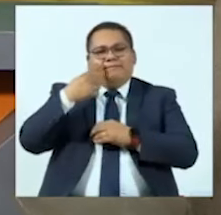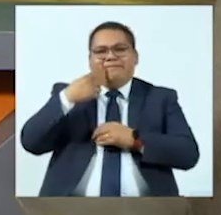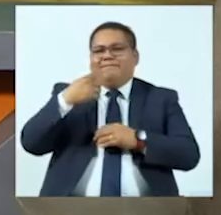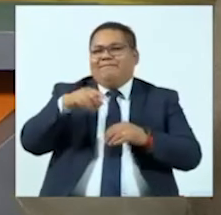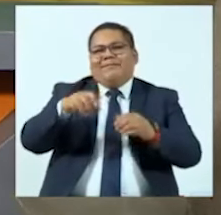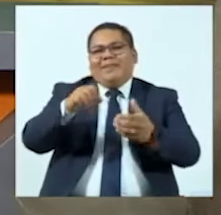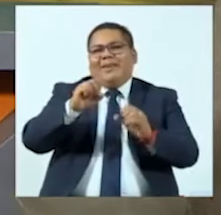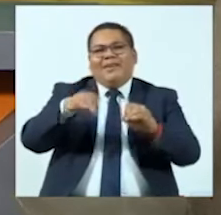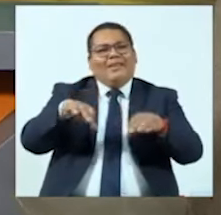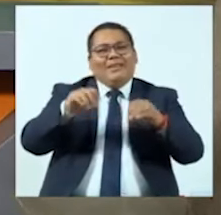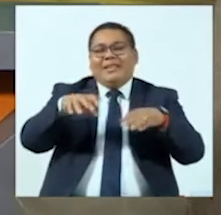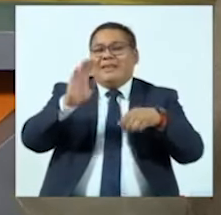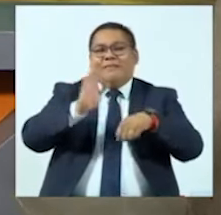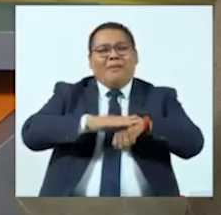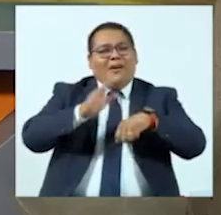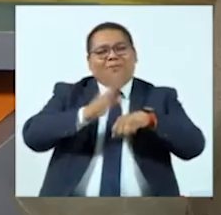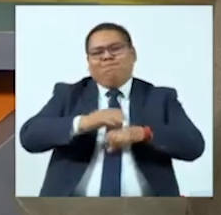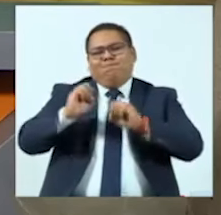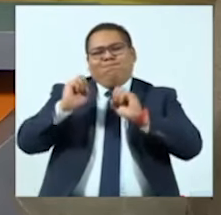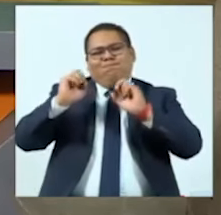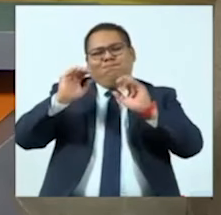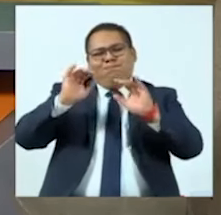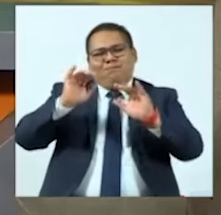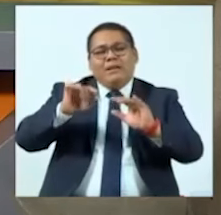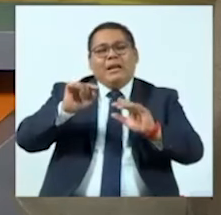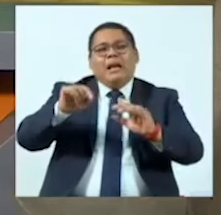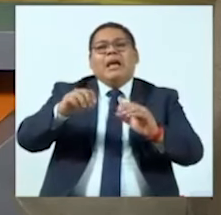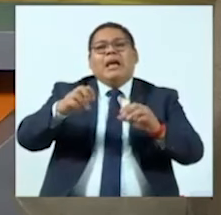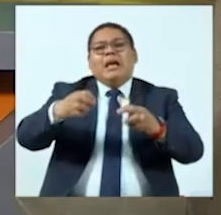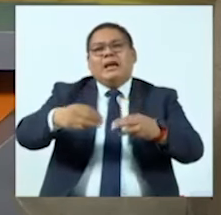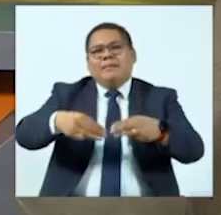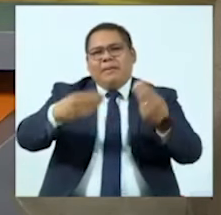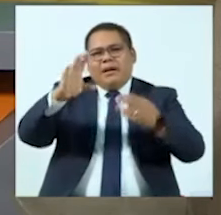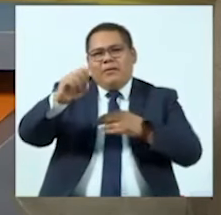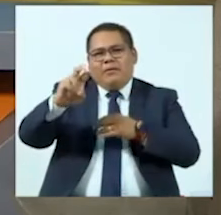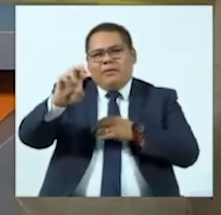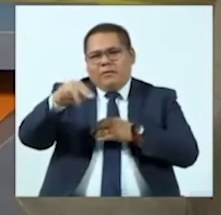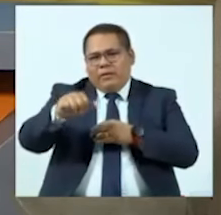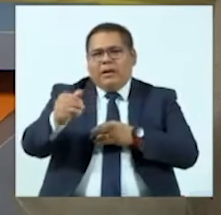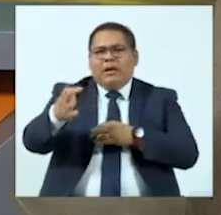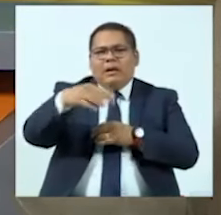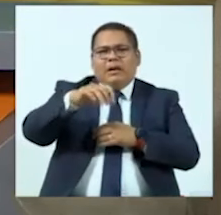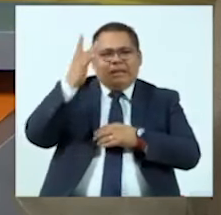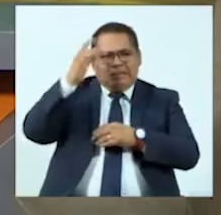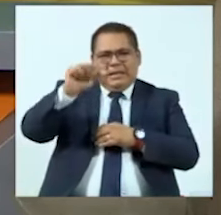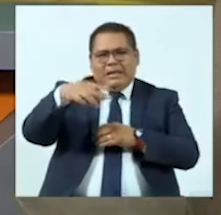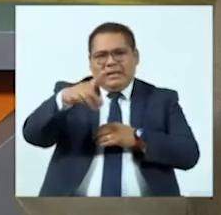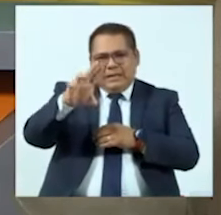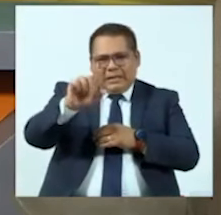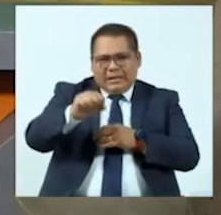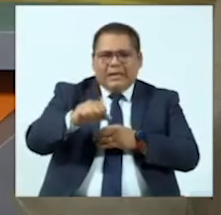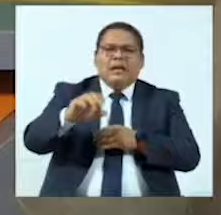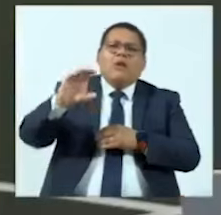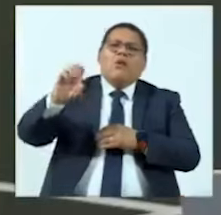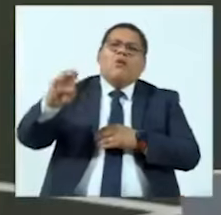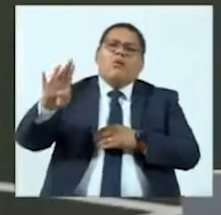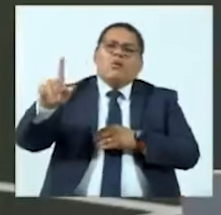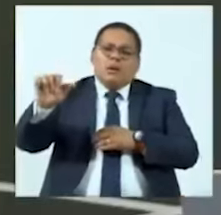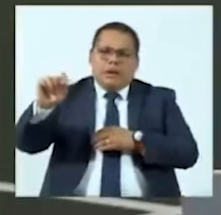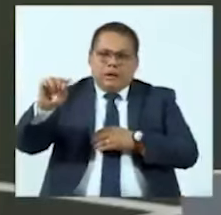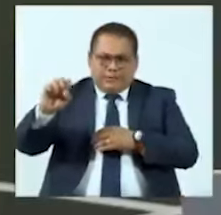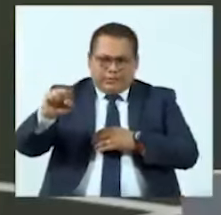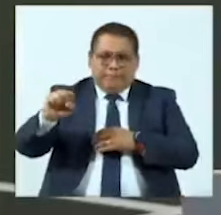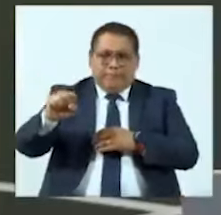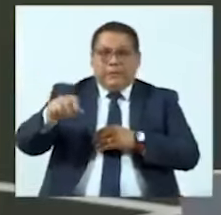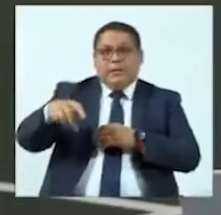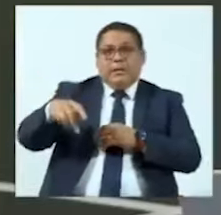más donde se concentra el mayor número de gente es en el mercado Corona San Andrés la de oblatos que está la unidad presiliano Sánchez sin